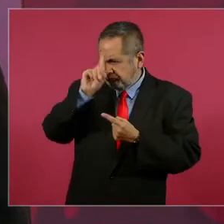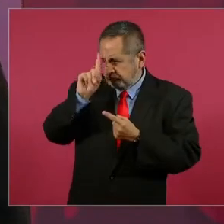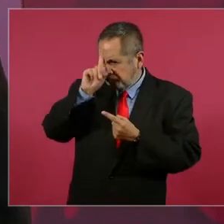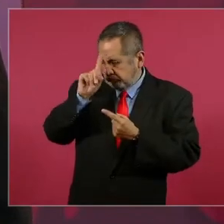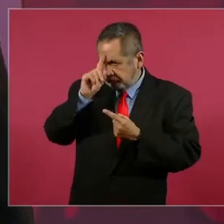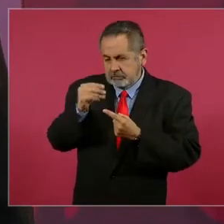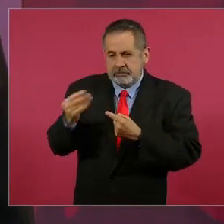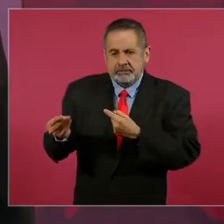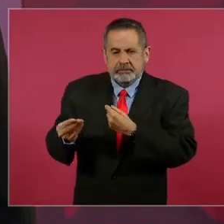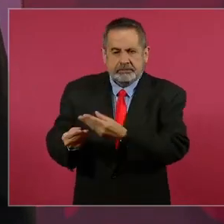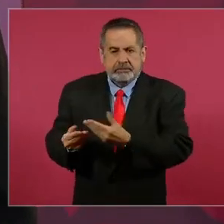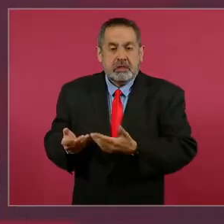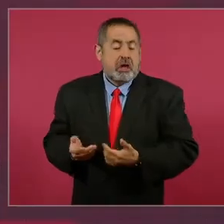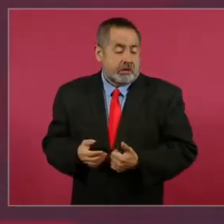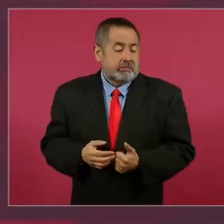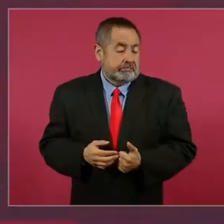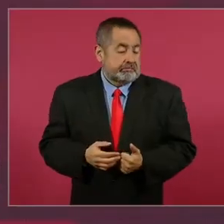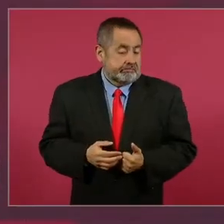y